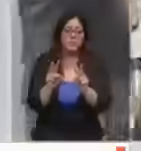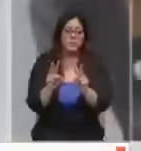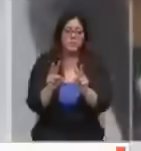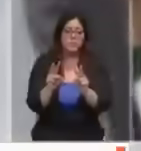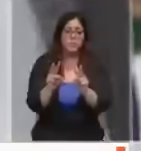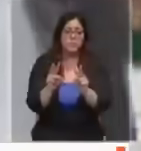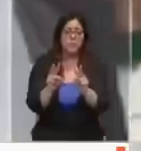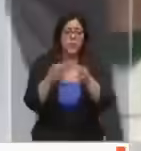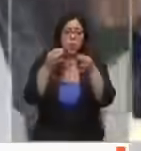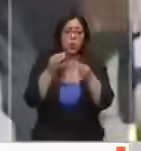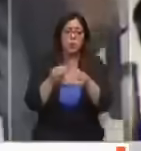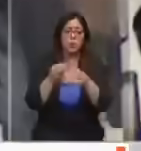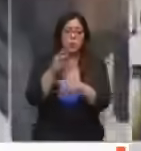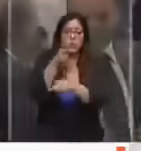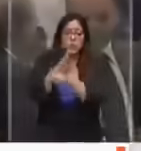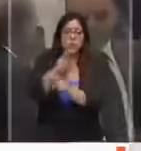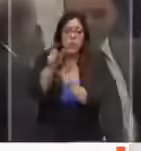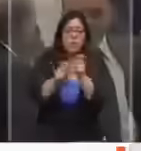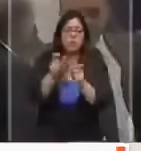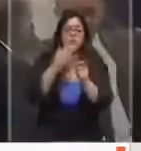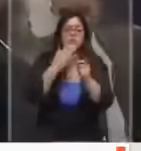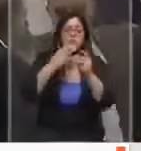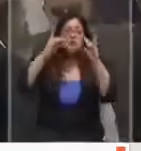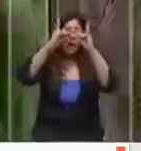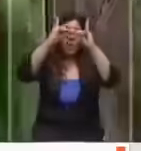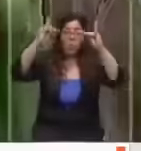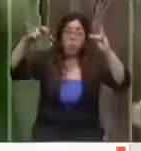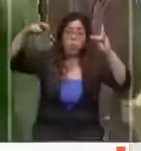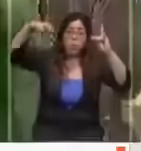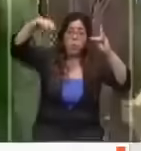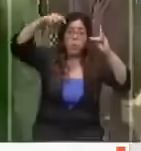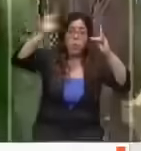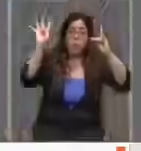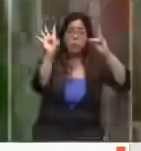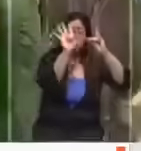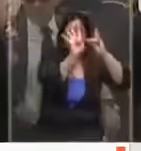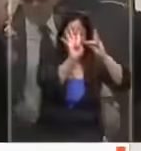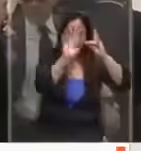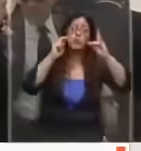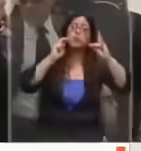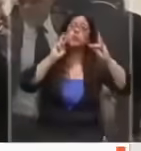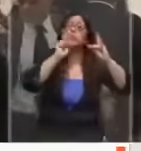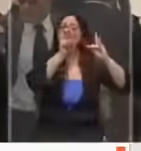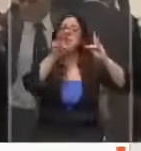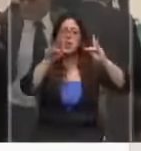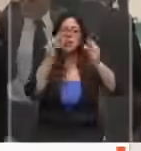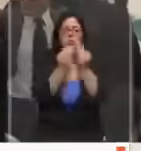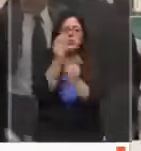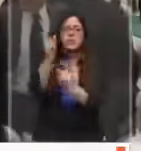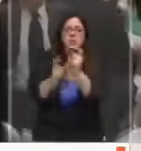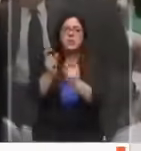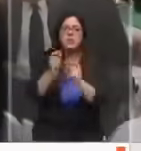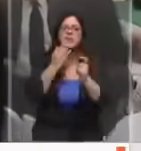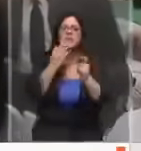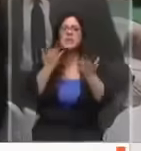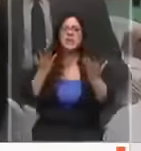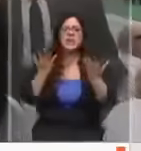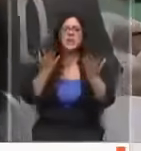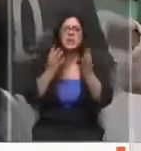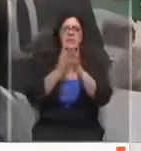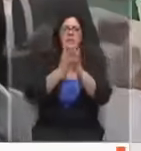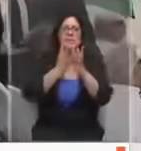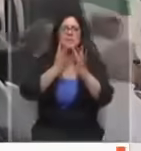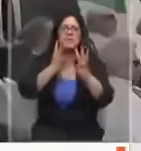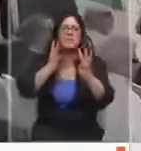delante de Fernando Huerque hay personas incluso en la pasarela allá arriba. Sí, se ha visto a mi izquierda, muchísimas personas que están haciendo esta larga fila que...